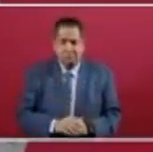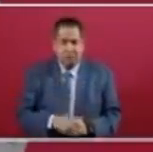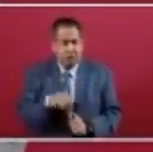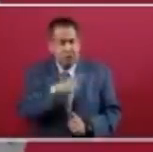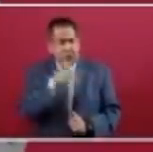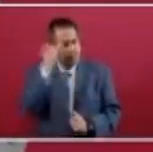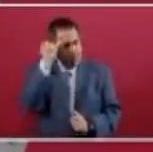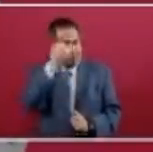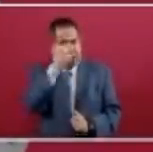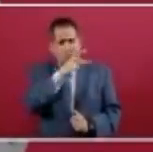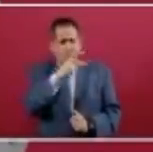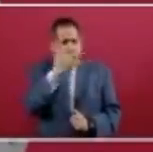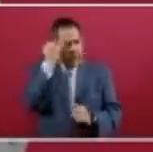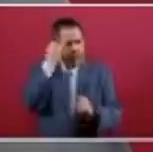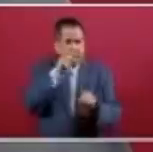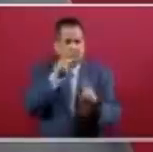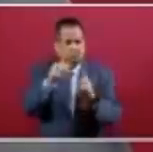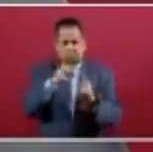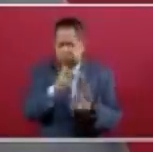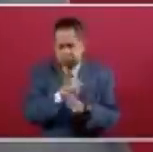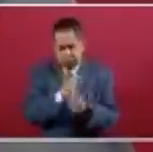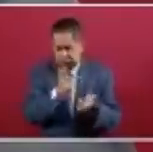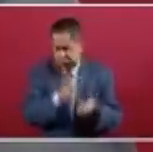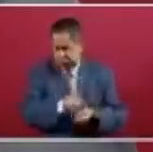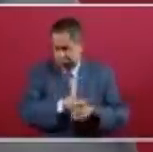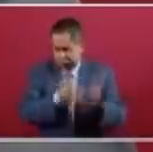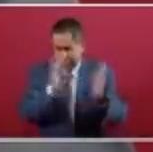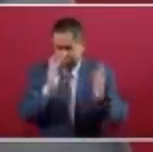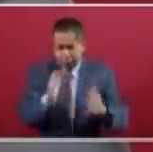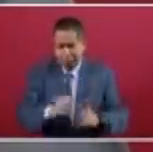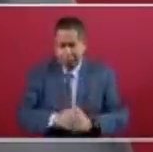exponer sus puntos de vista, o sea,